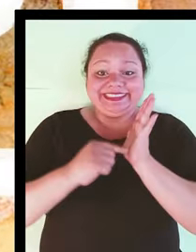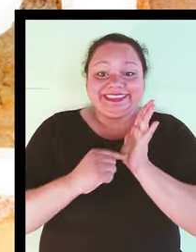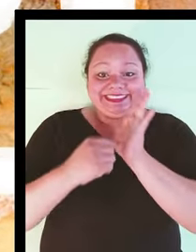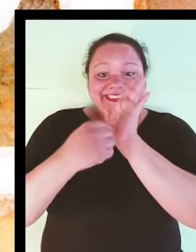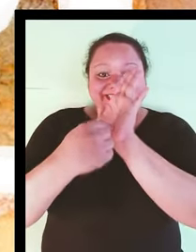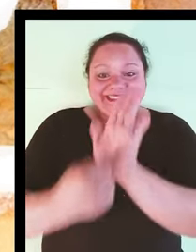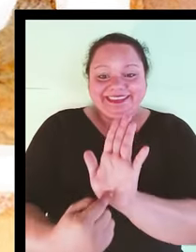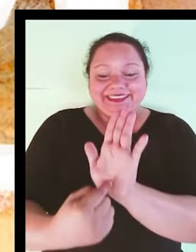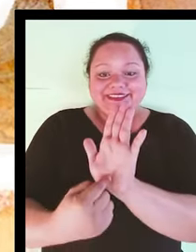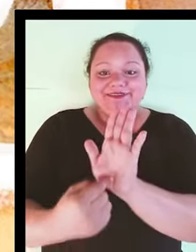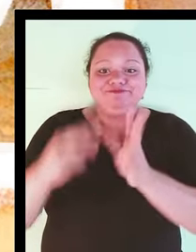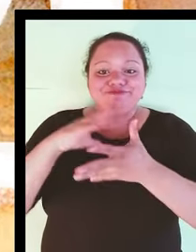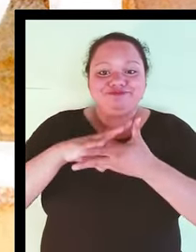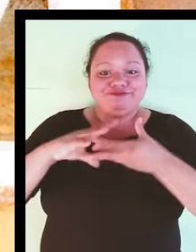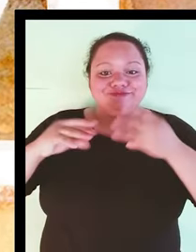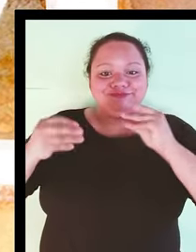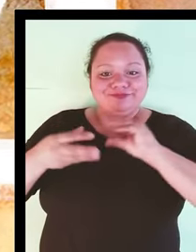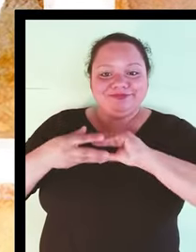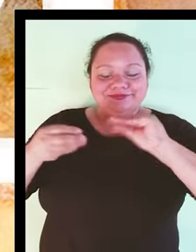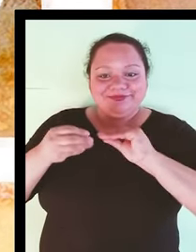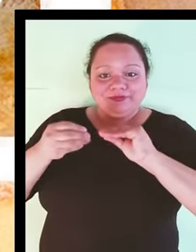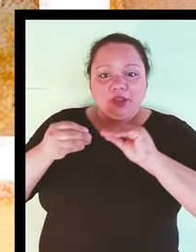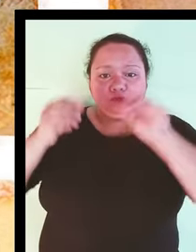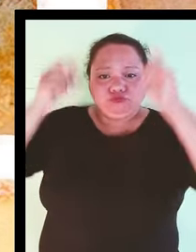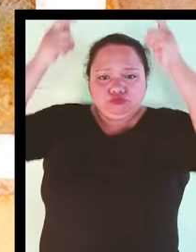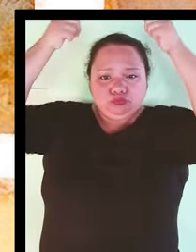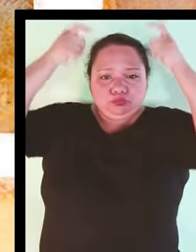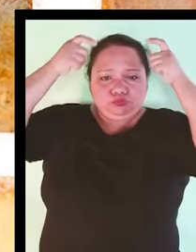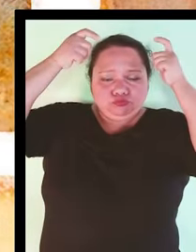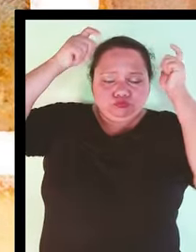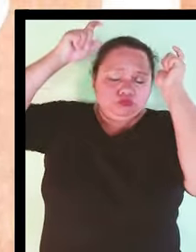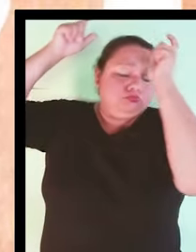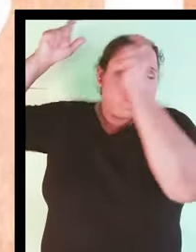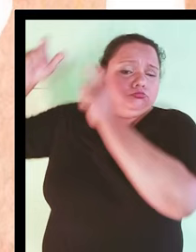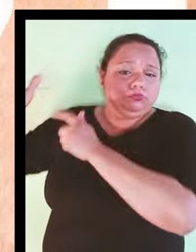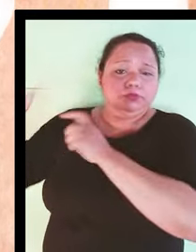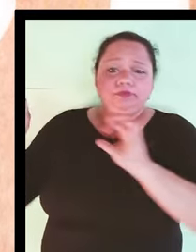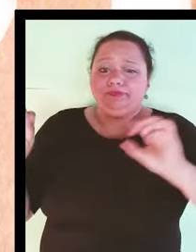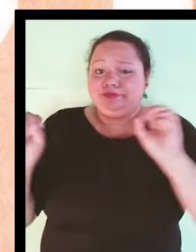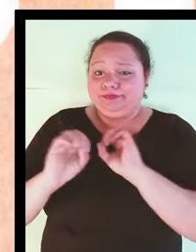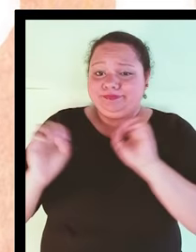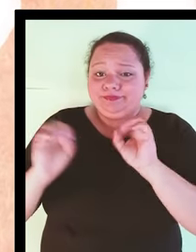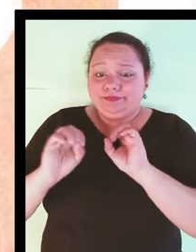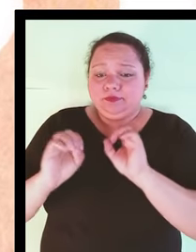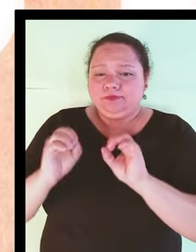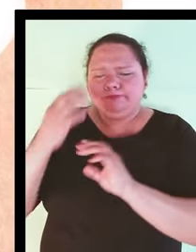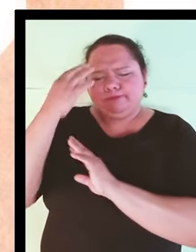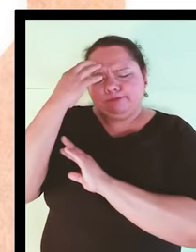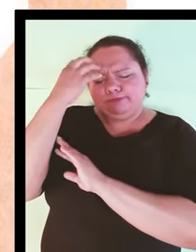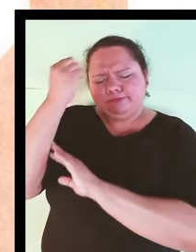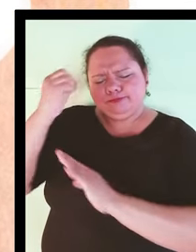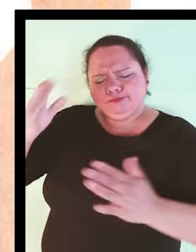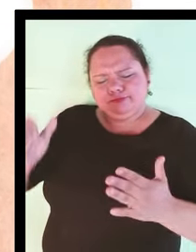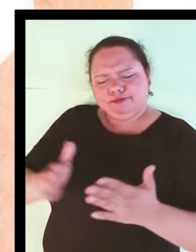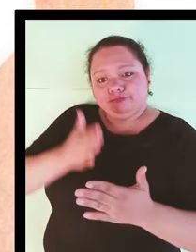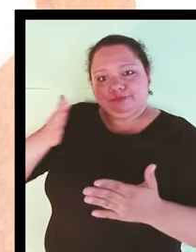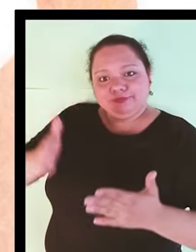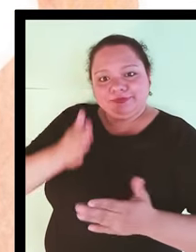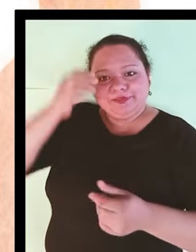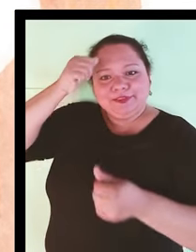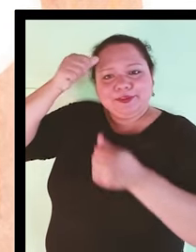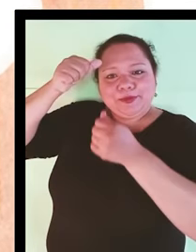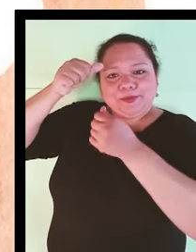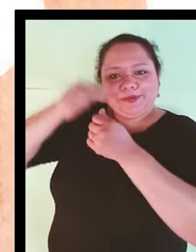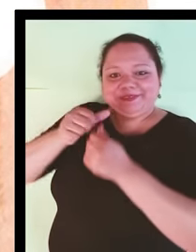En ese espacio encontramos la obra La Sin Sombrero, una historieta que urge en los pliegues de la memoria para sacar a la luz el recuerdo